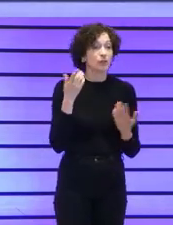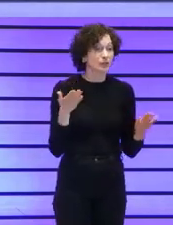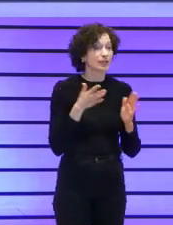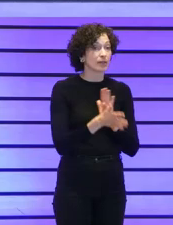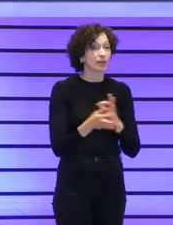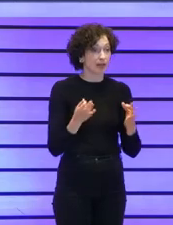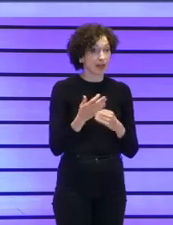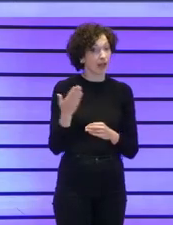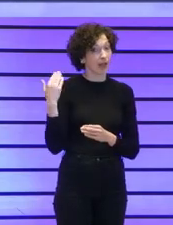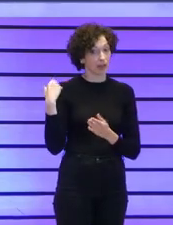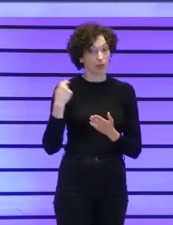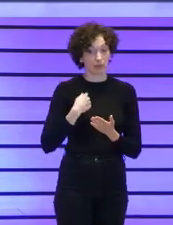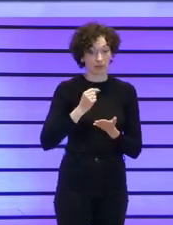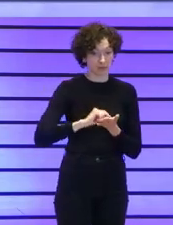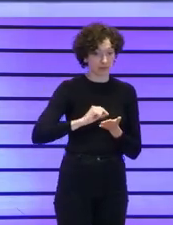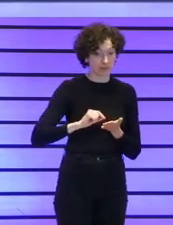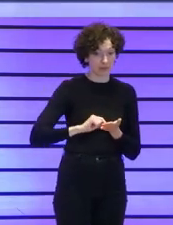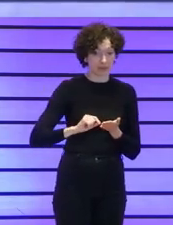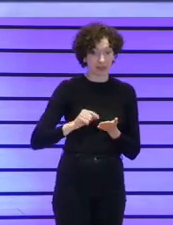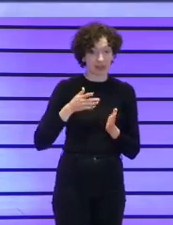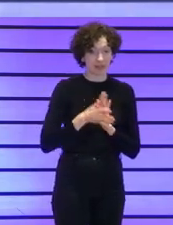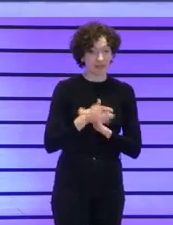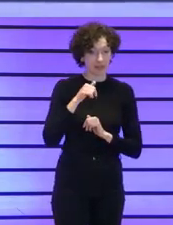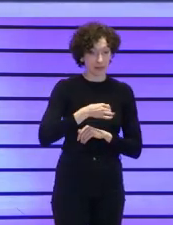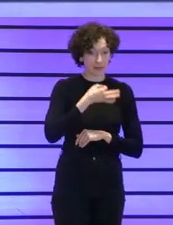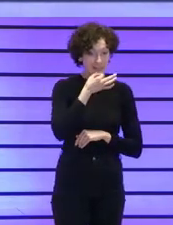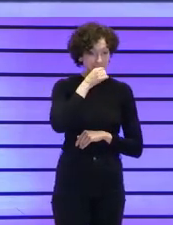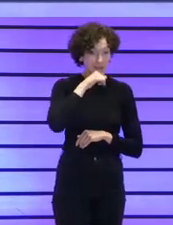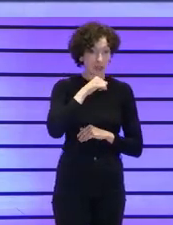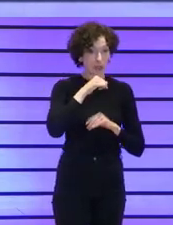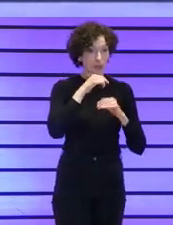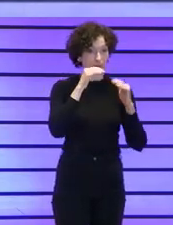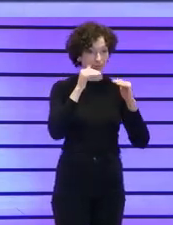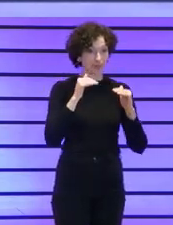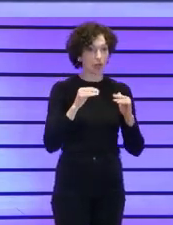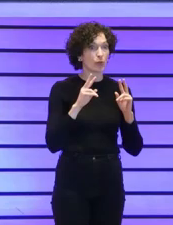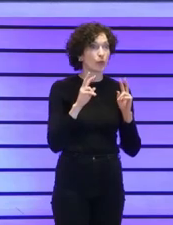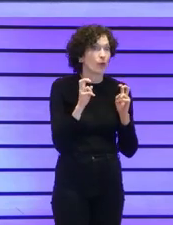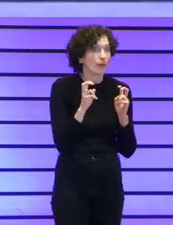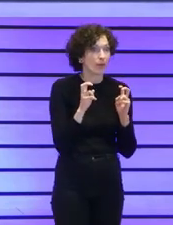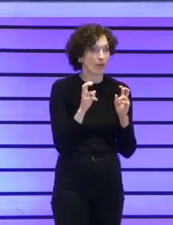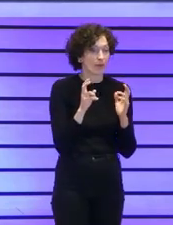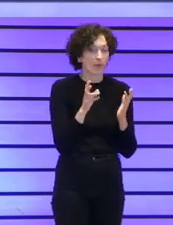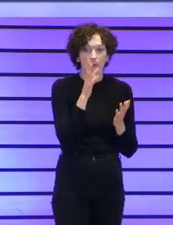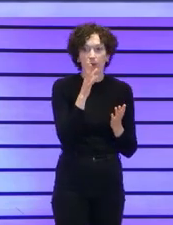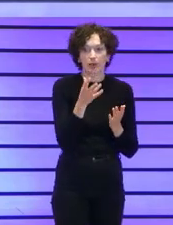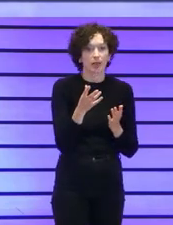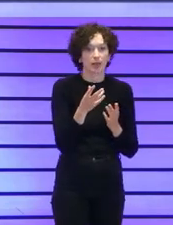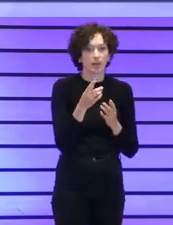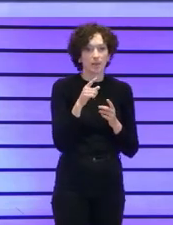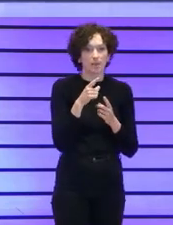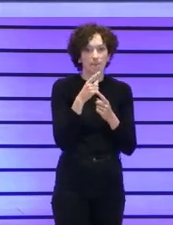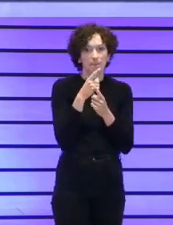ayer apuntes, pues me tuve que hacer un guión nuevo, claro, porque tuvisteis la gentileza de lanzarme tropecientas